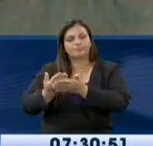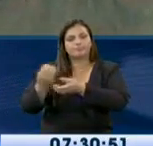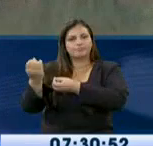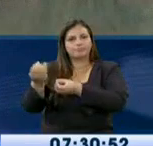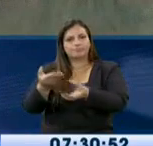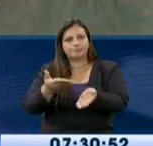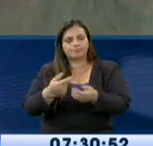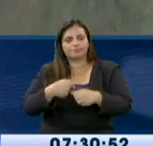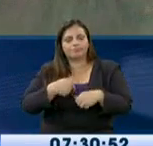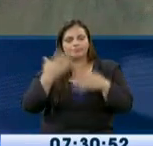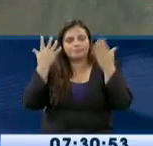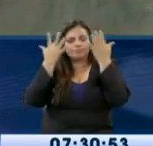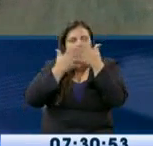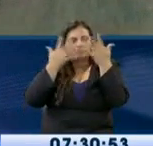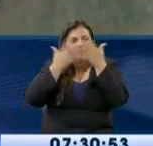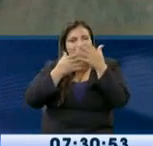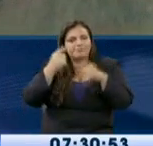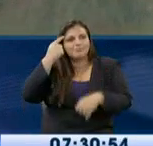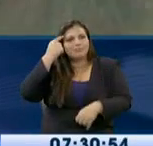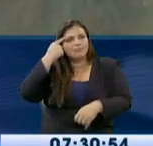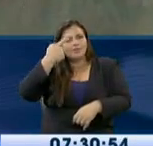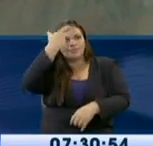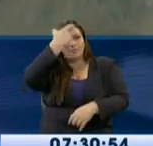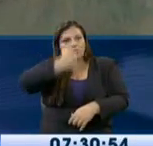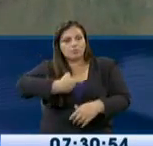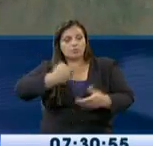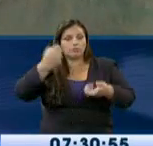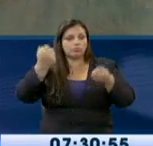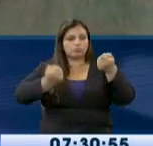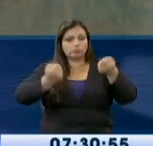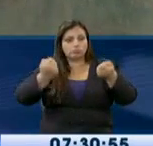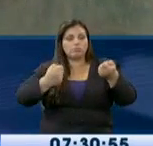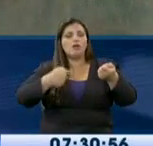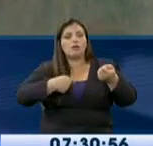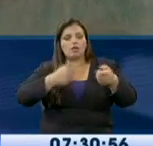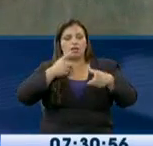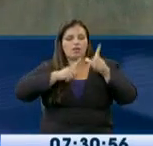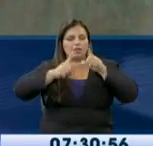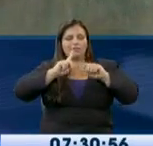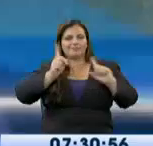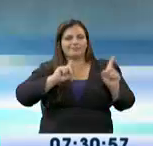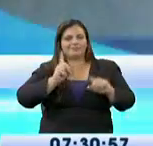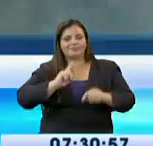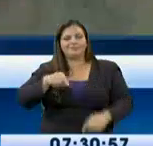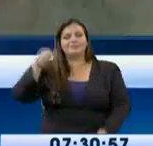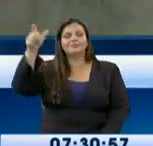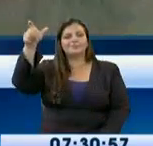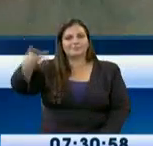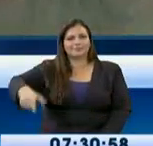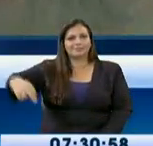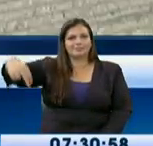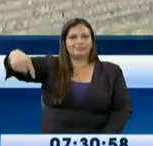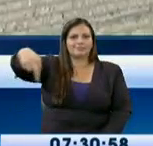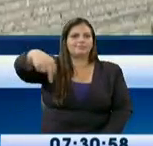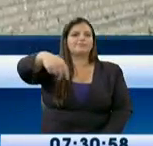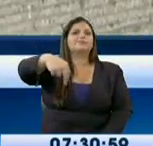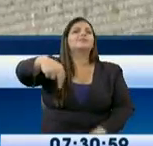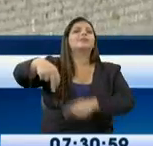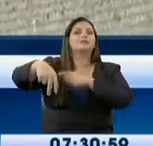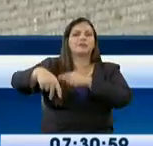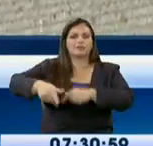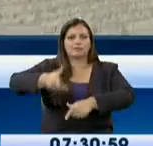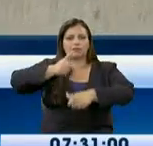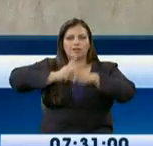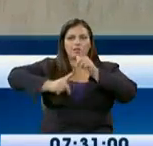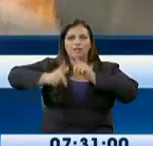Me había confundido. Pensé que era el conductor. Como normalmente también hay muchos conductores que desafortunadamente